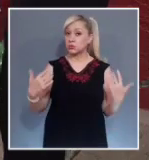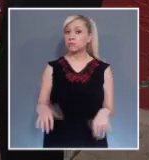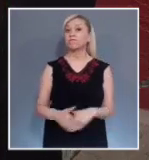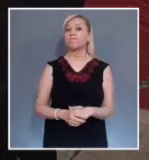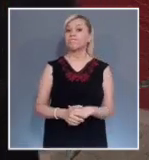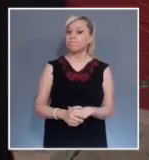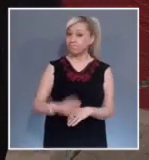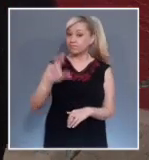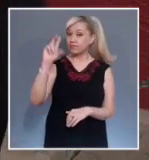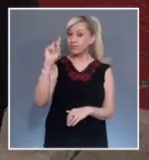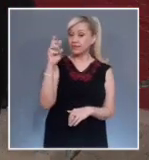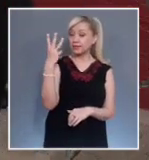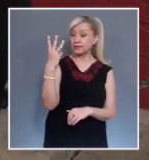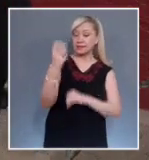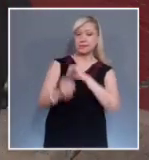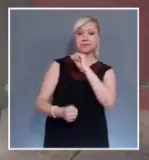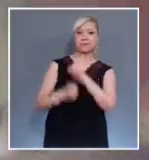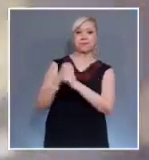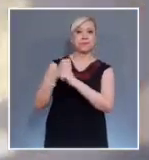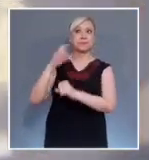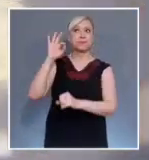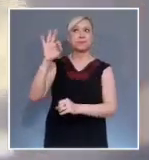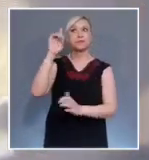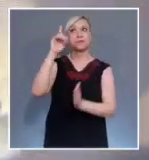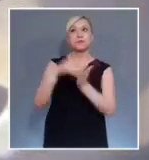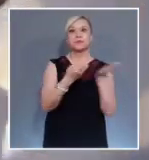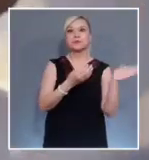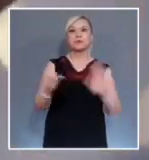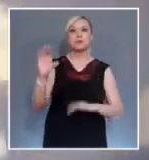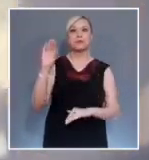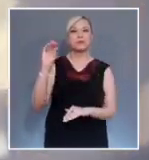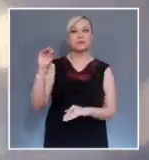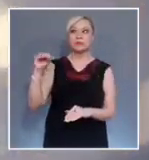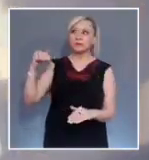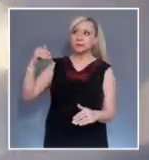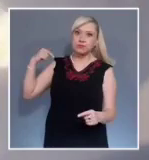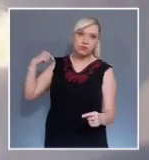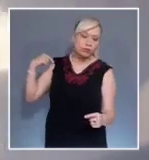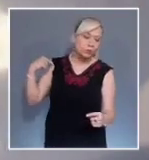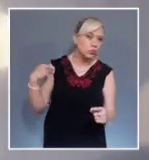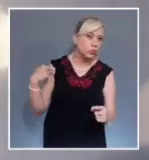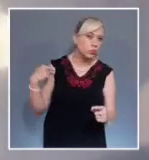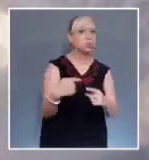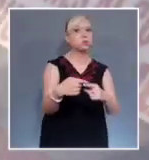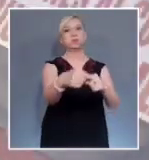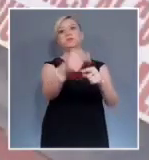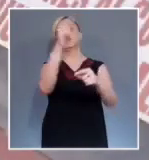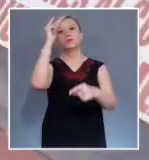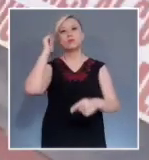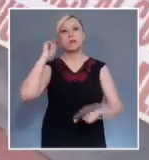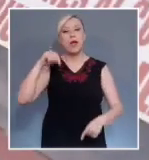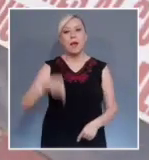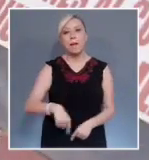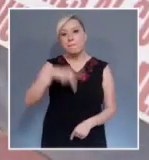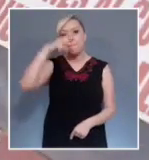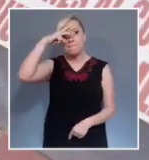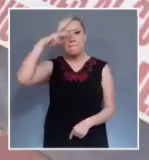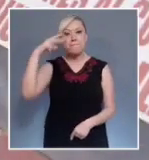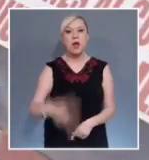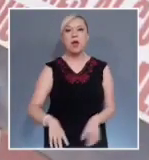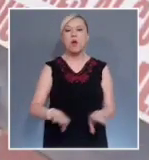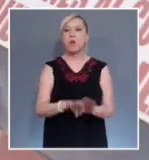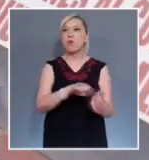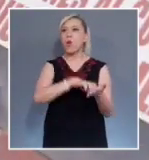años a partir de 1990 que es un año detonador ha convertido nuestro país en un referente internacional